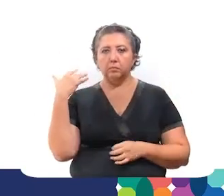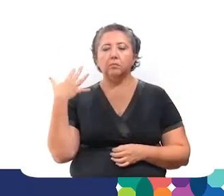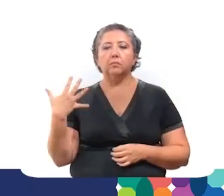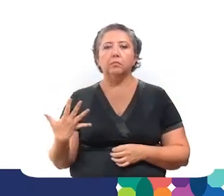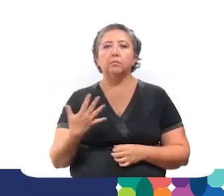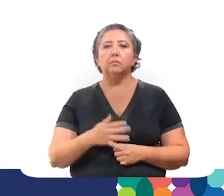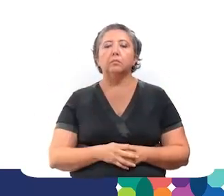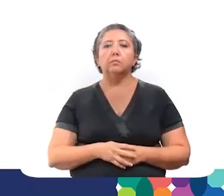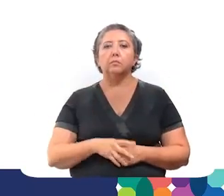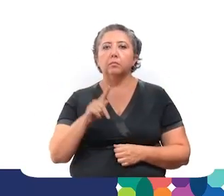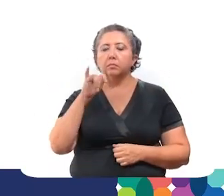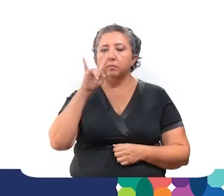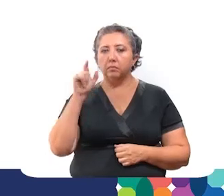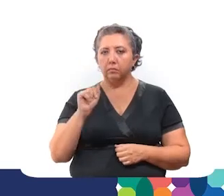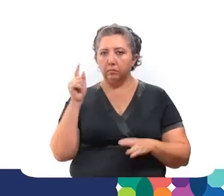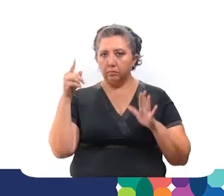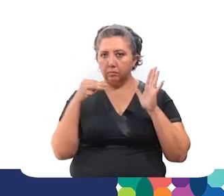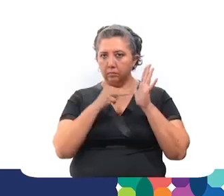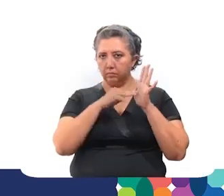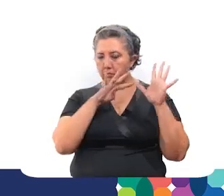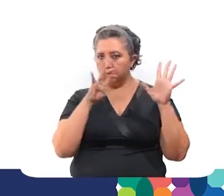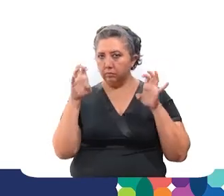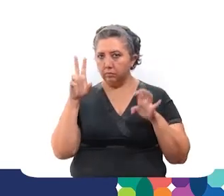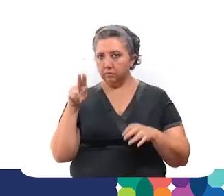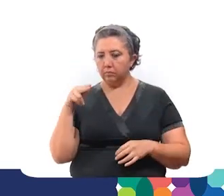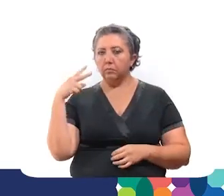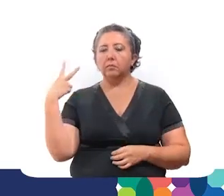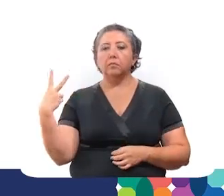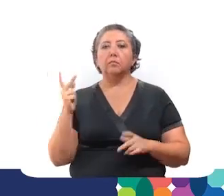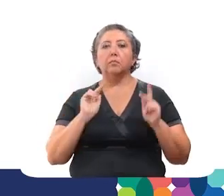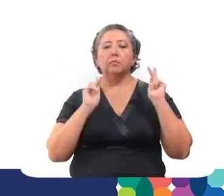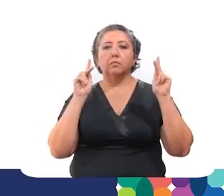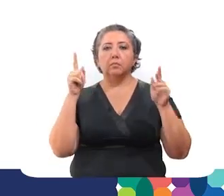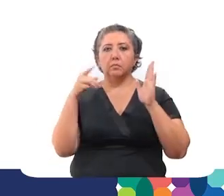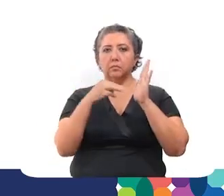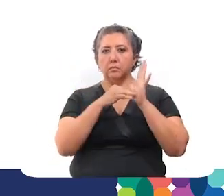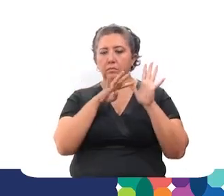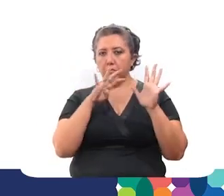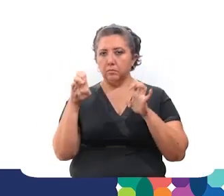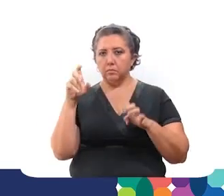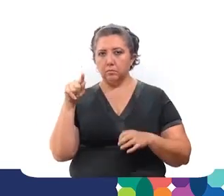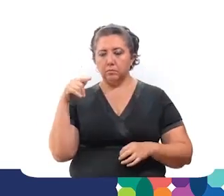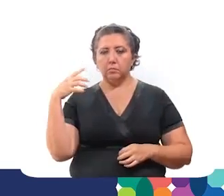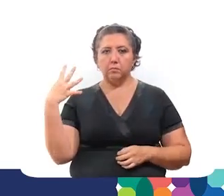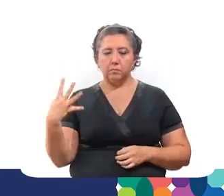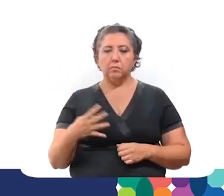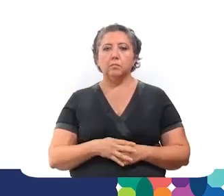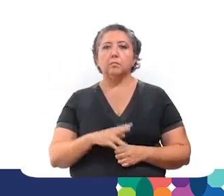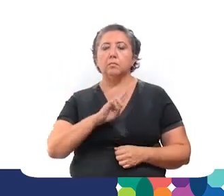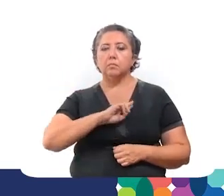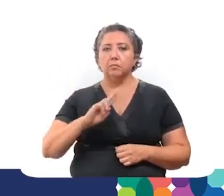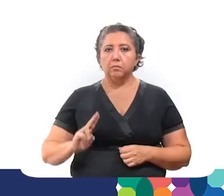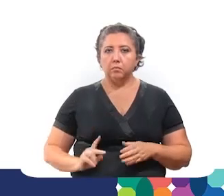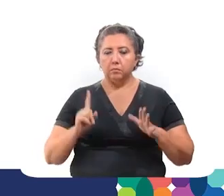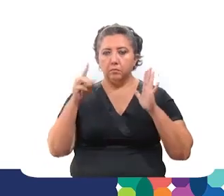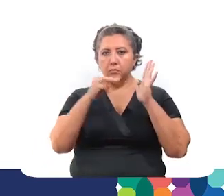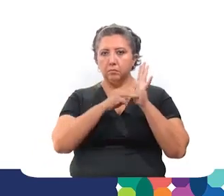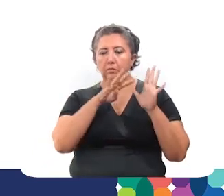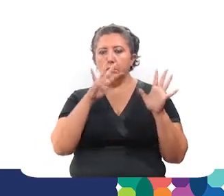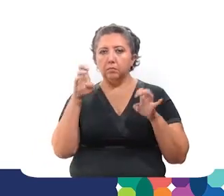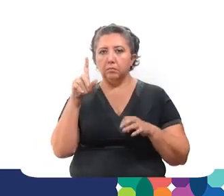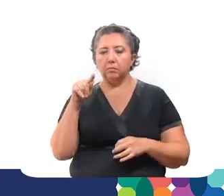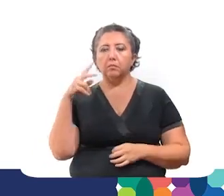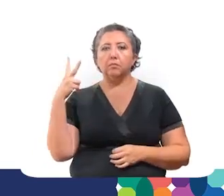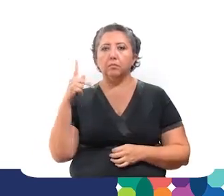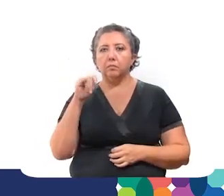2.955, Tizimín 1.982, Progreso 1.974, Humán